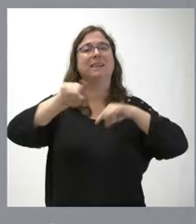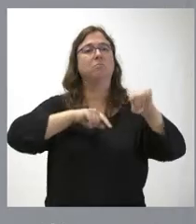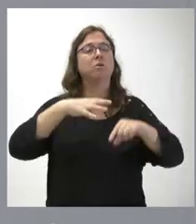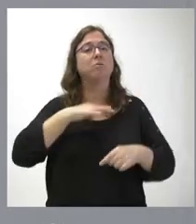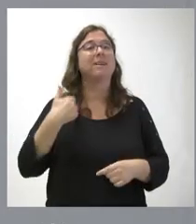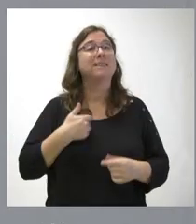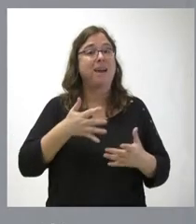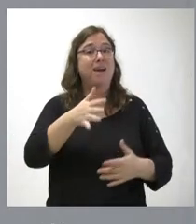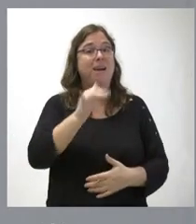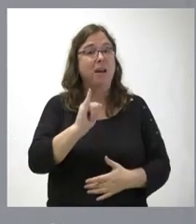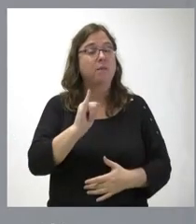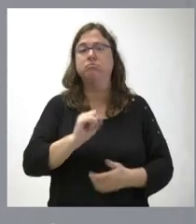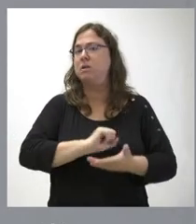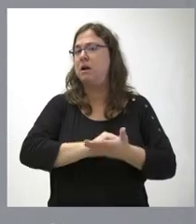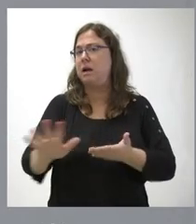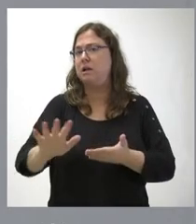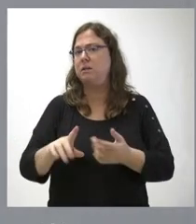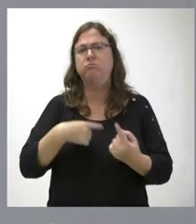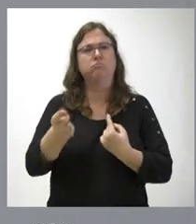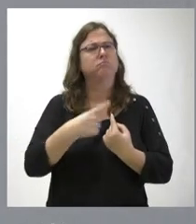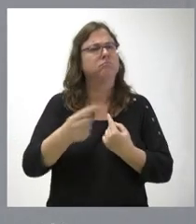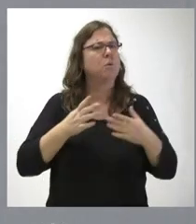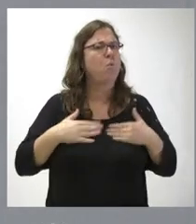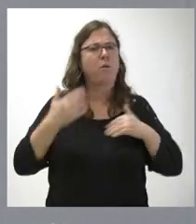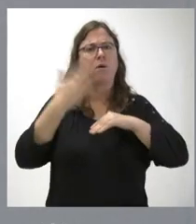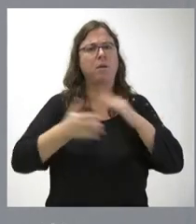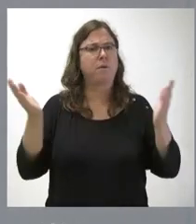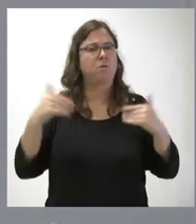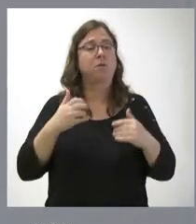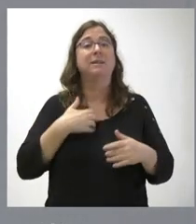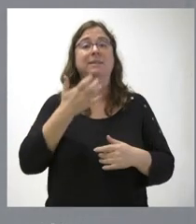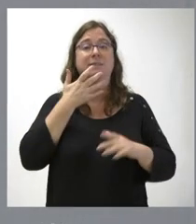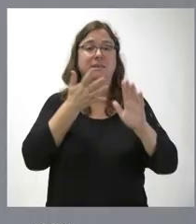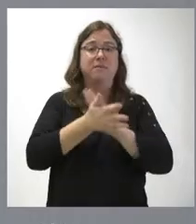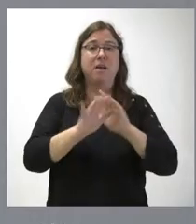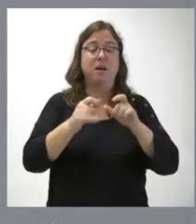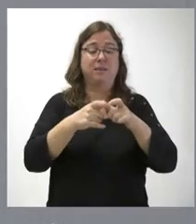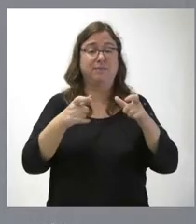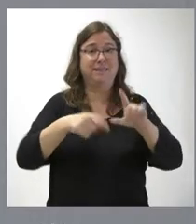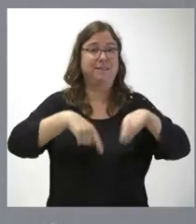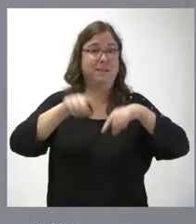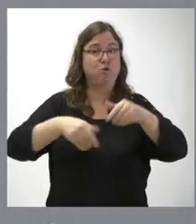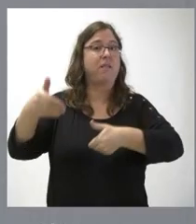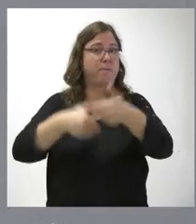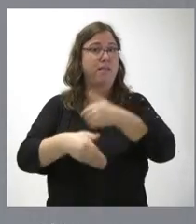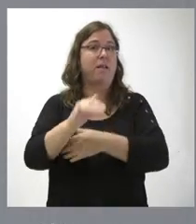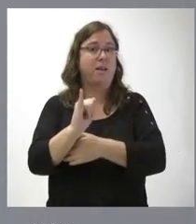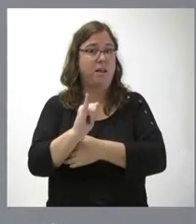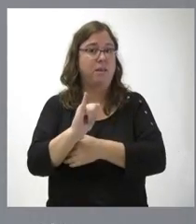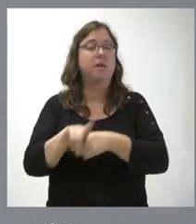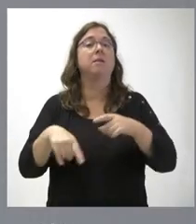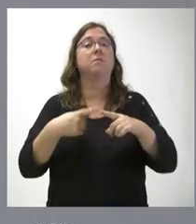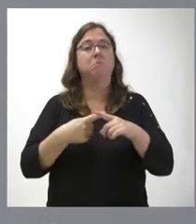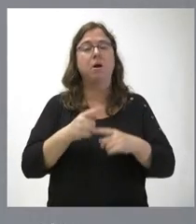que ya está implantado de manera gratuita e ilimitada por tanto no solamente es que hemos implantado el transporte a la demanda y que está